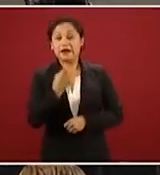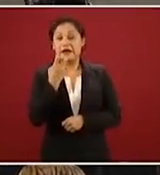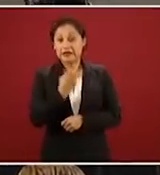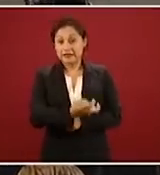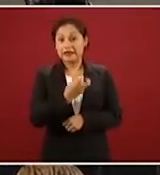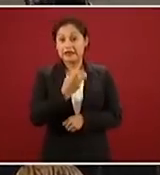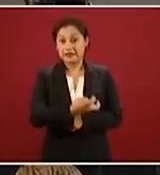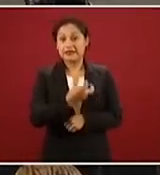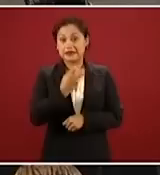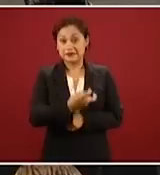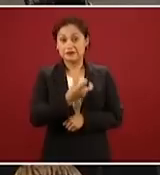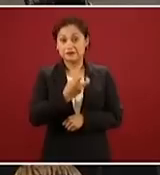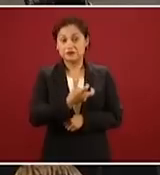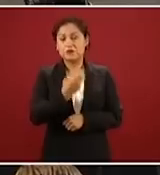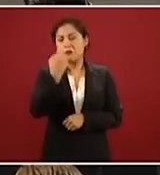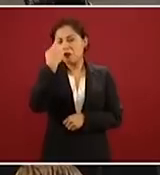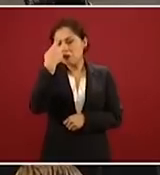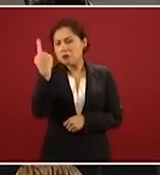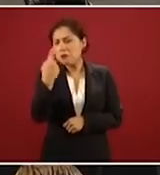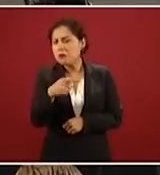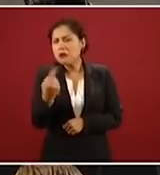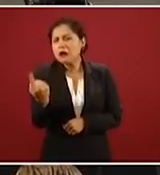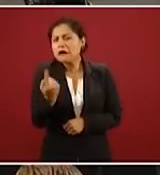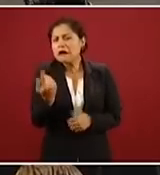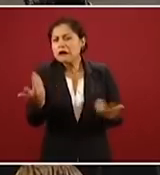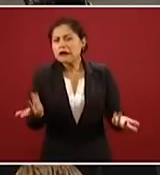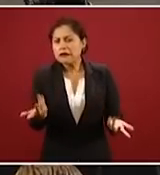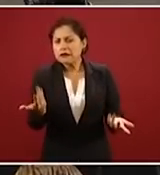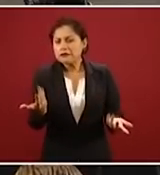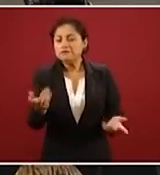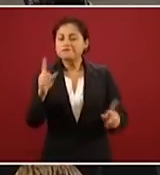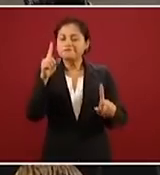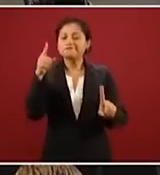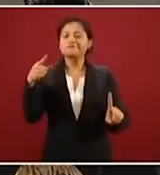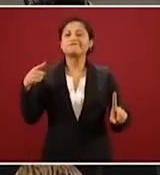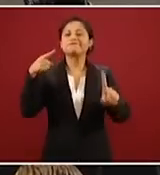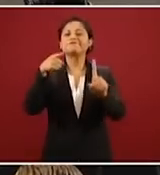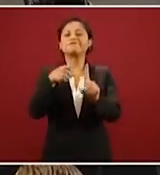están hechos con ese propósito, de que el alumno